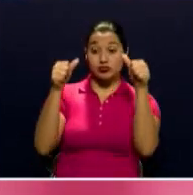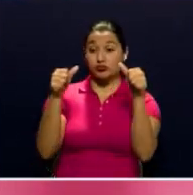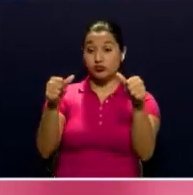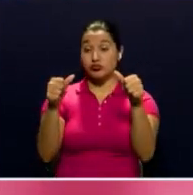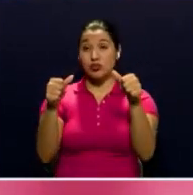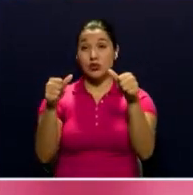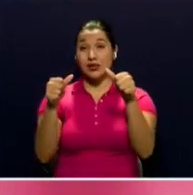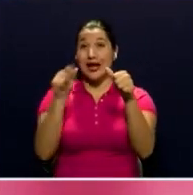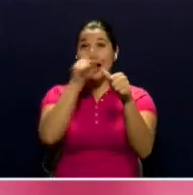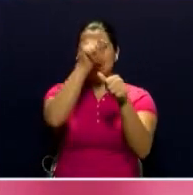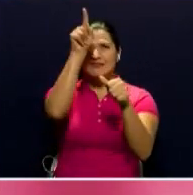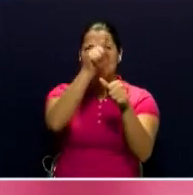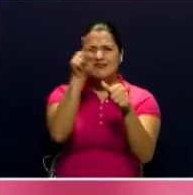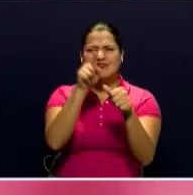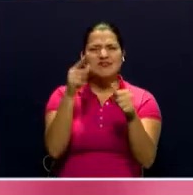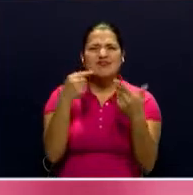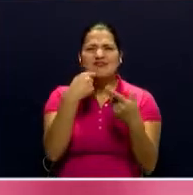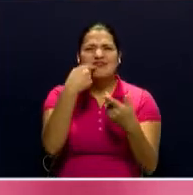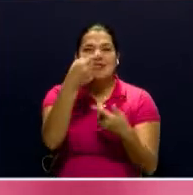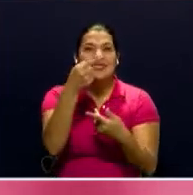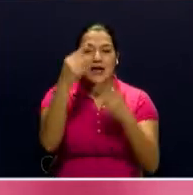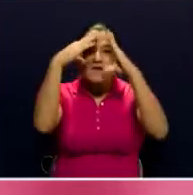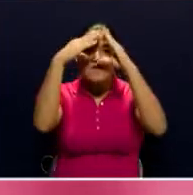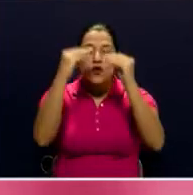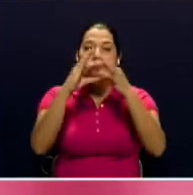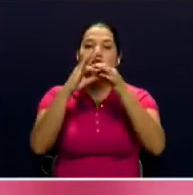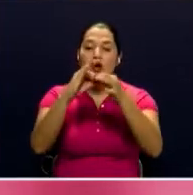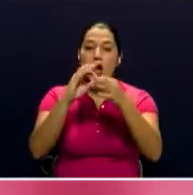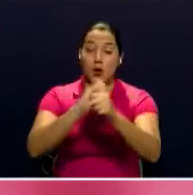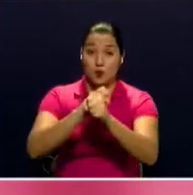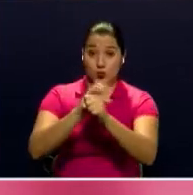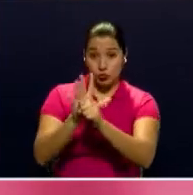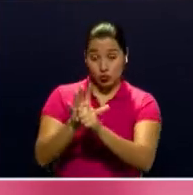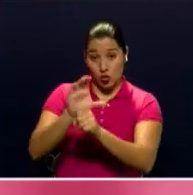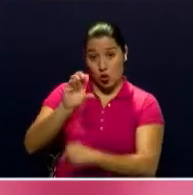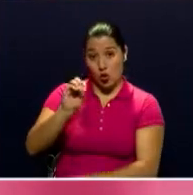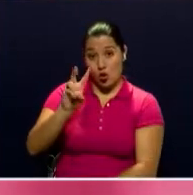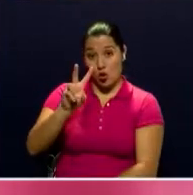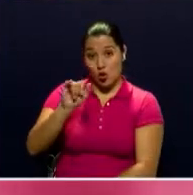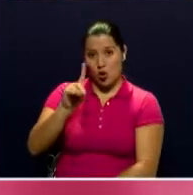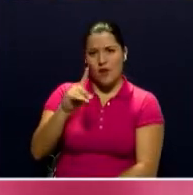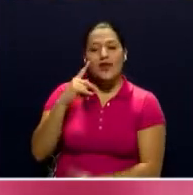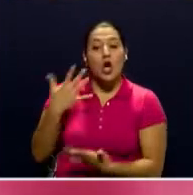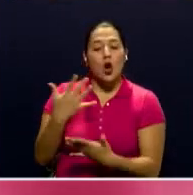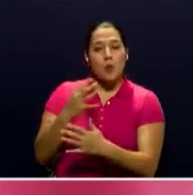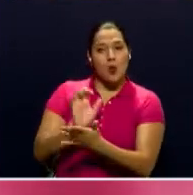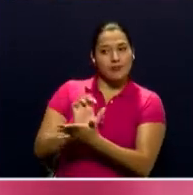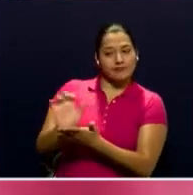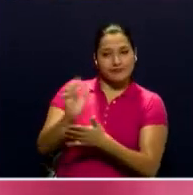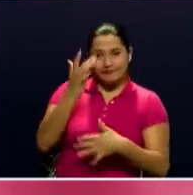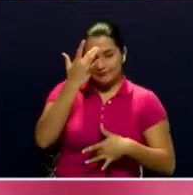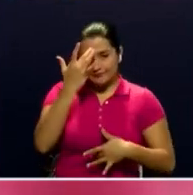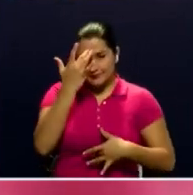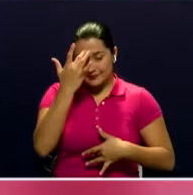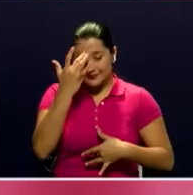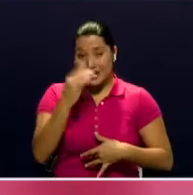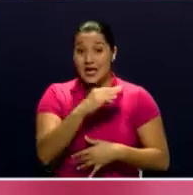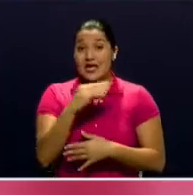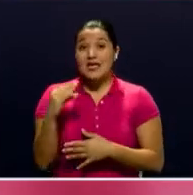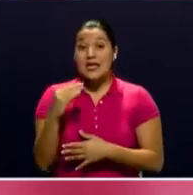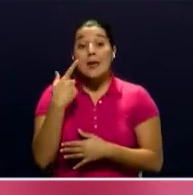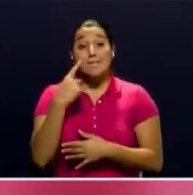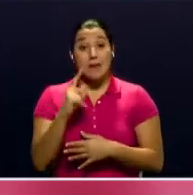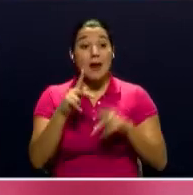identificadas, rotuladas en sus costados, en su parte trasera, con información de prevención girada por las autoridades, que no es solo